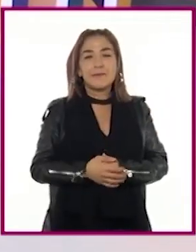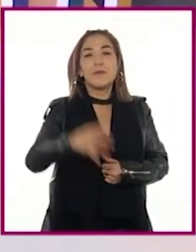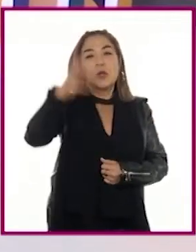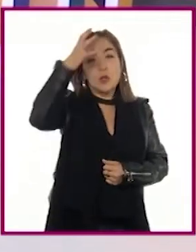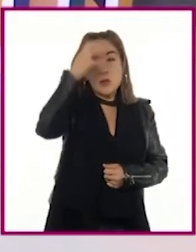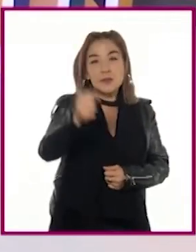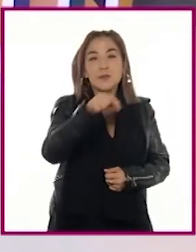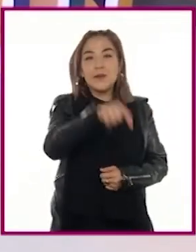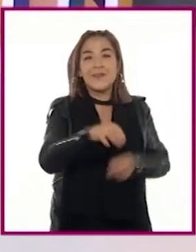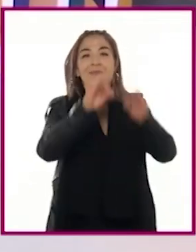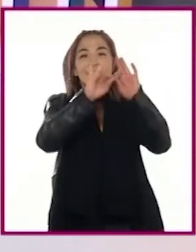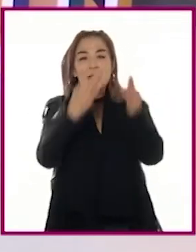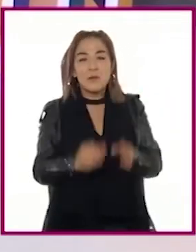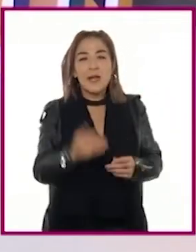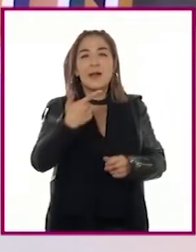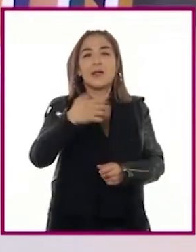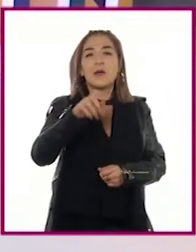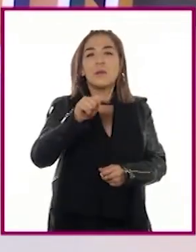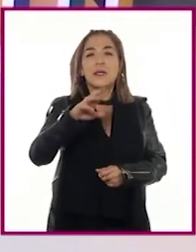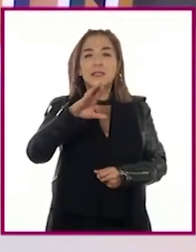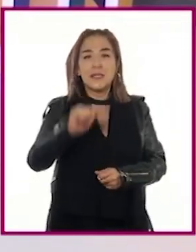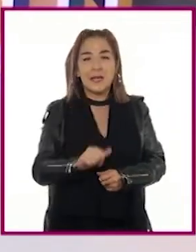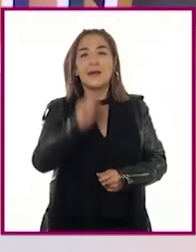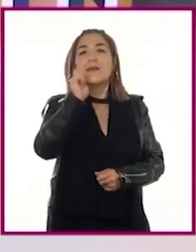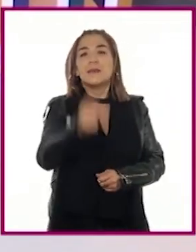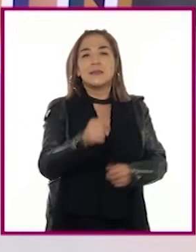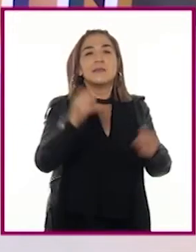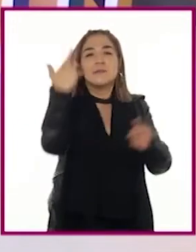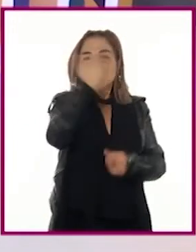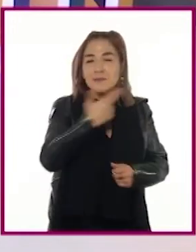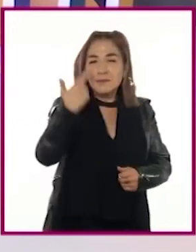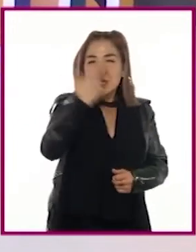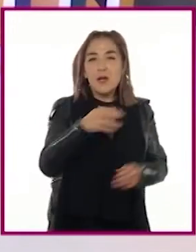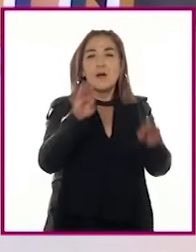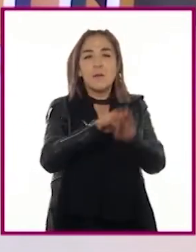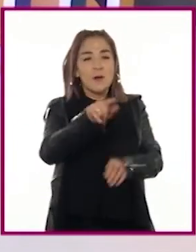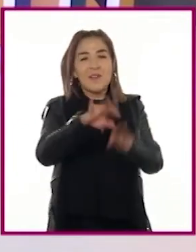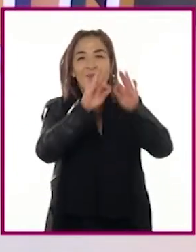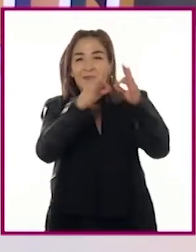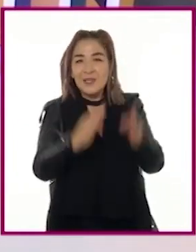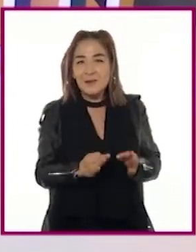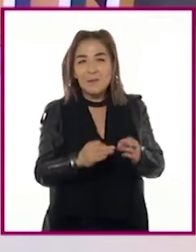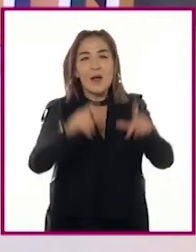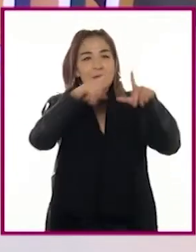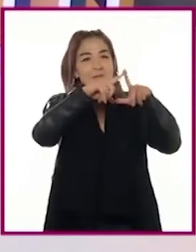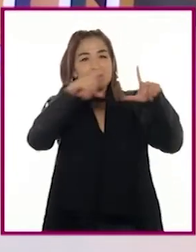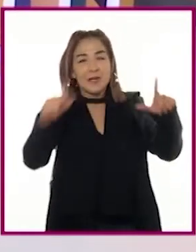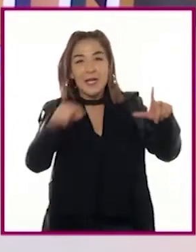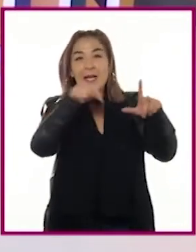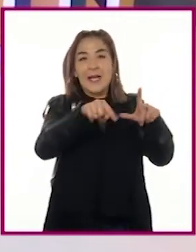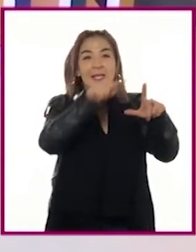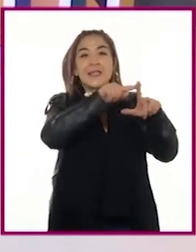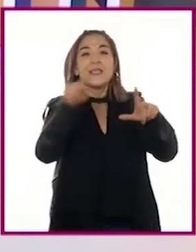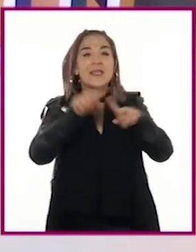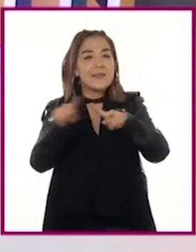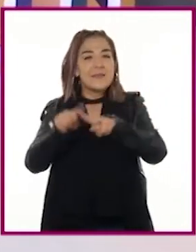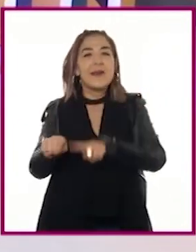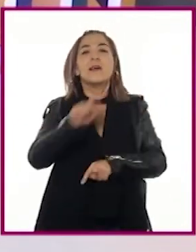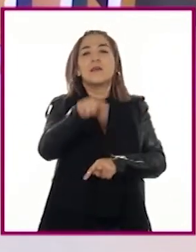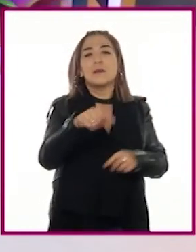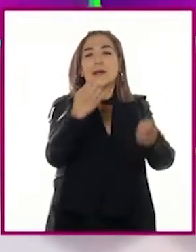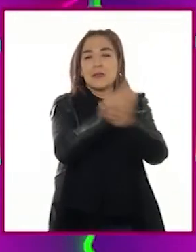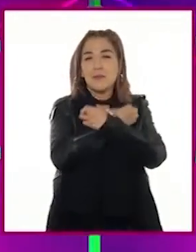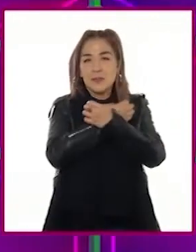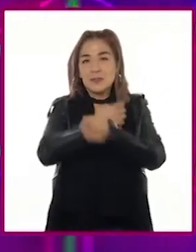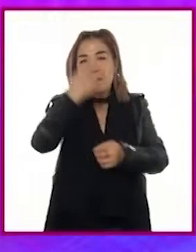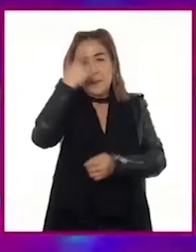conceptos geométricos fundamentales por medio del análisis de una figura geométrica en los distintos momentos de la educación